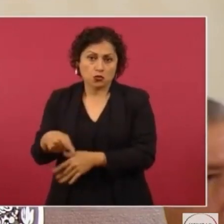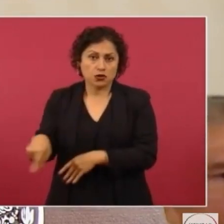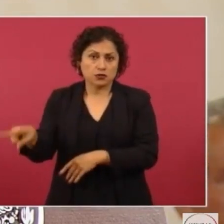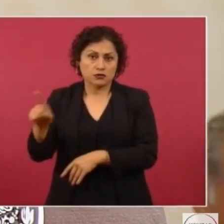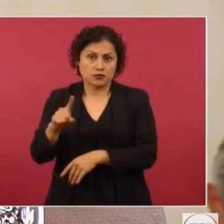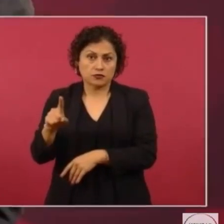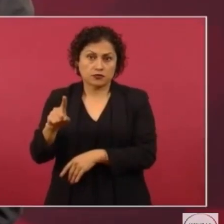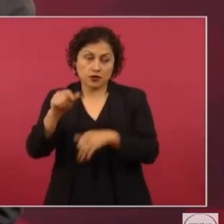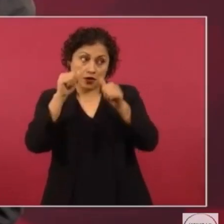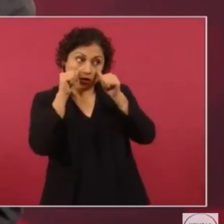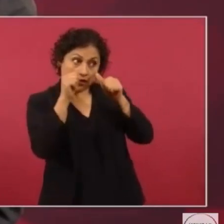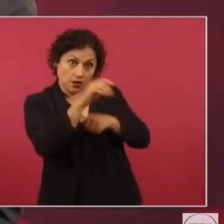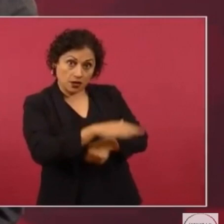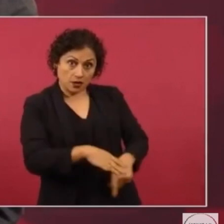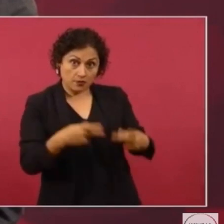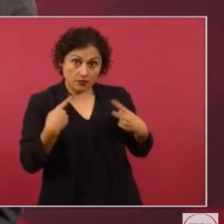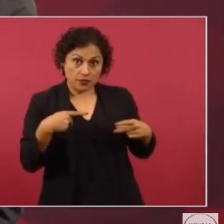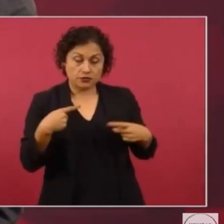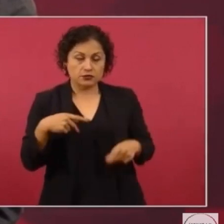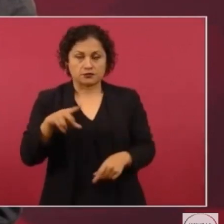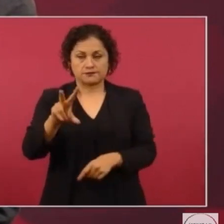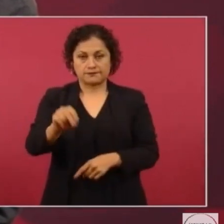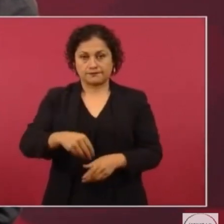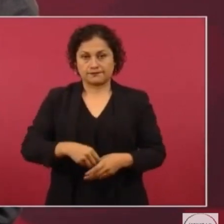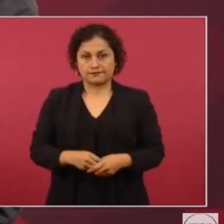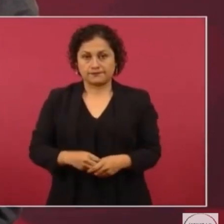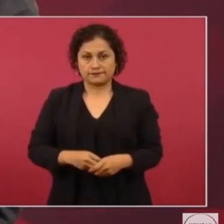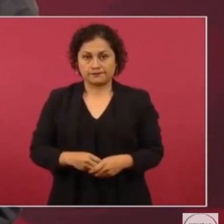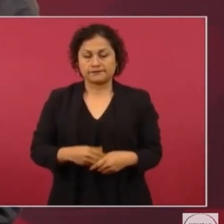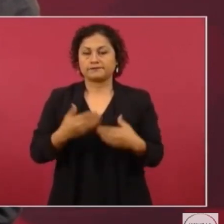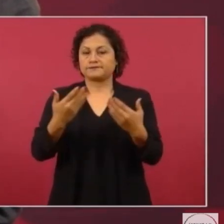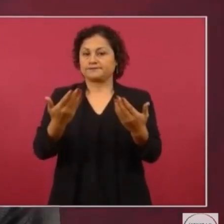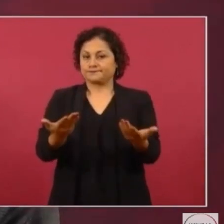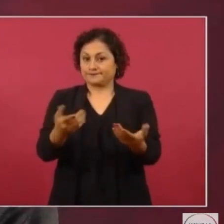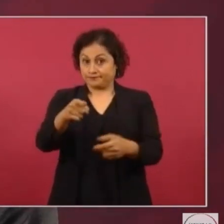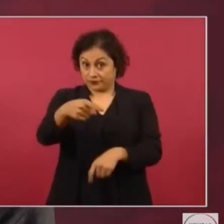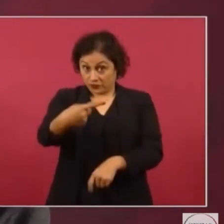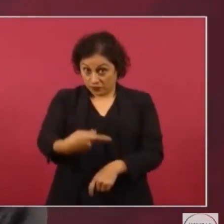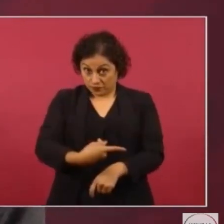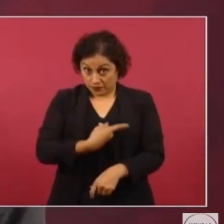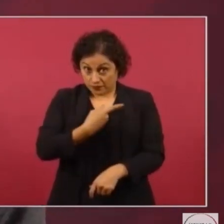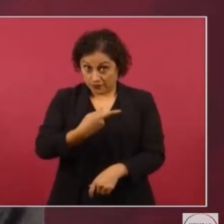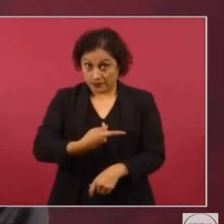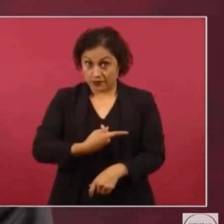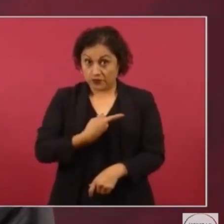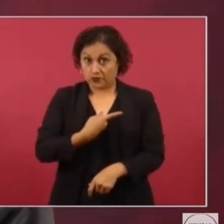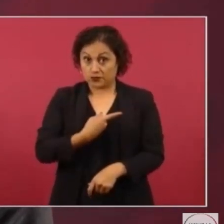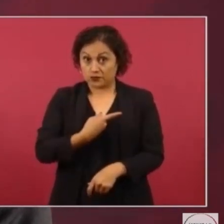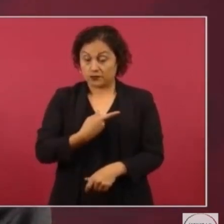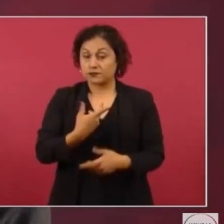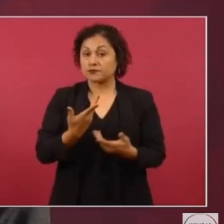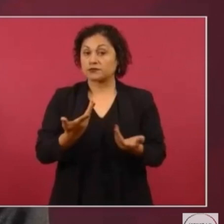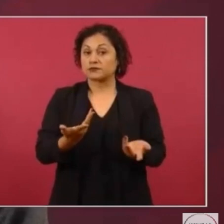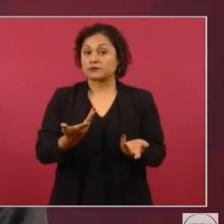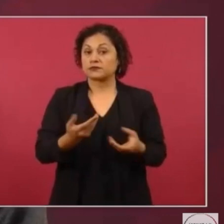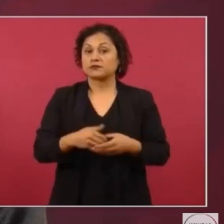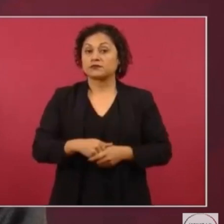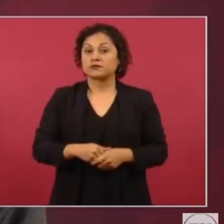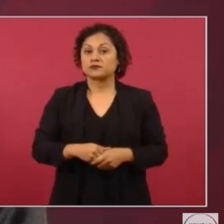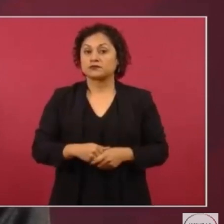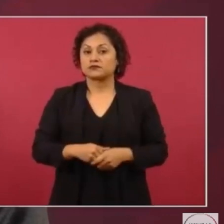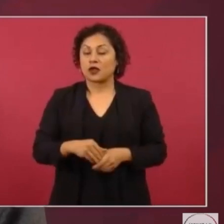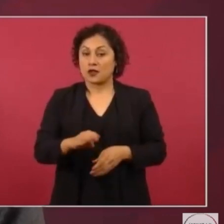no de los ciudadanos. Entonces me preguntas si